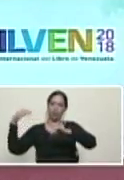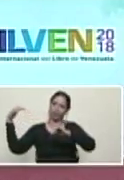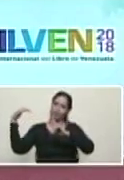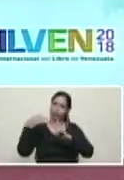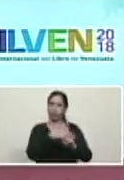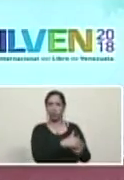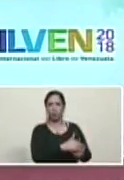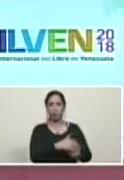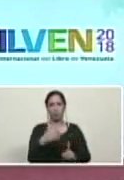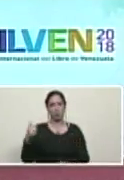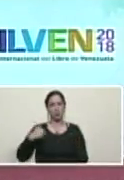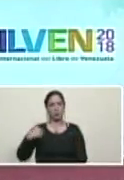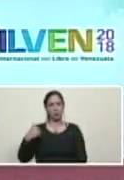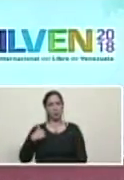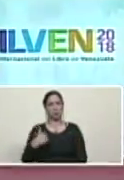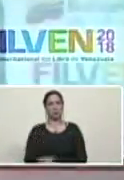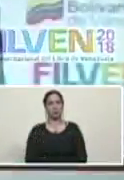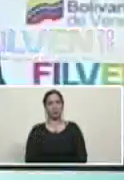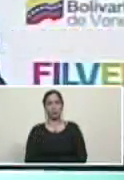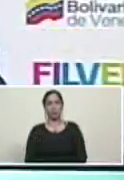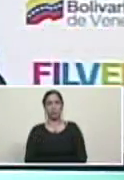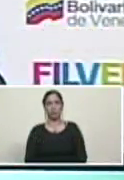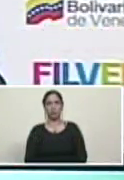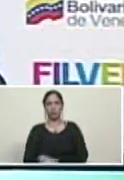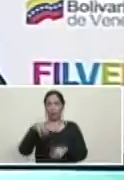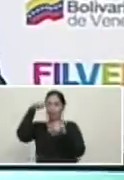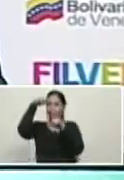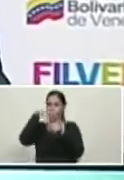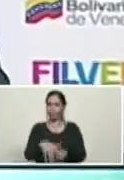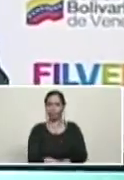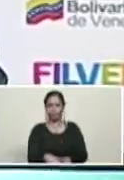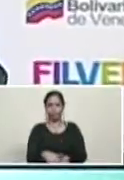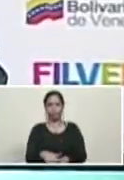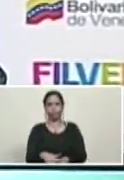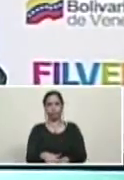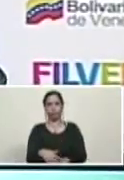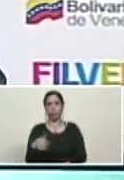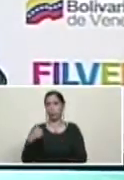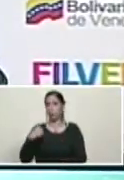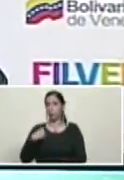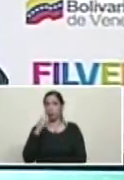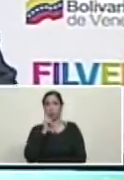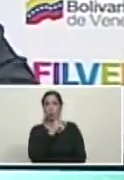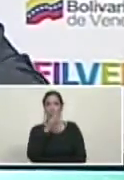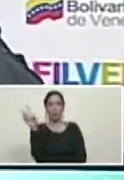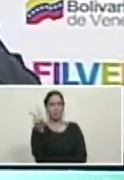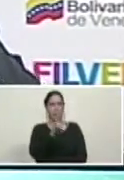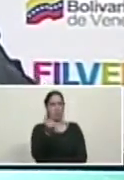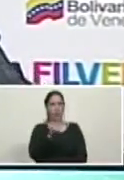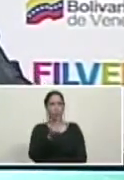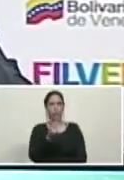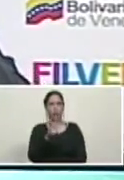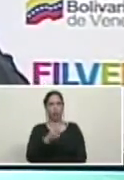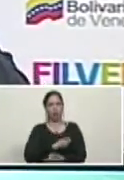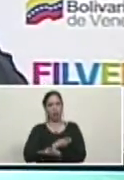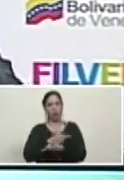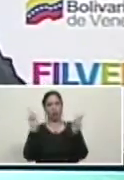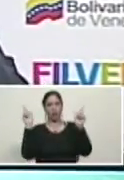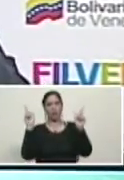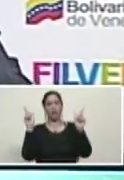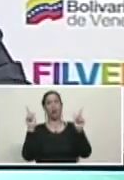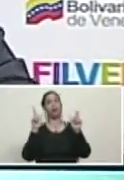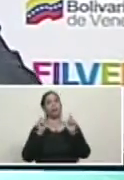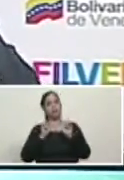que vengan, las sanciones o como la llamen, y Venezuela seguirá siendo libre y